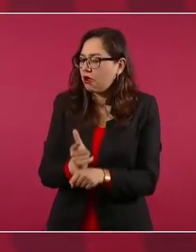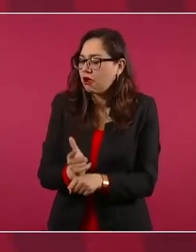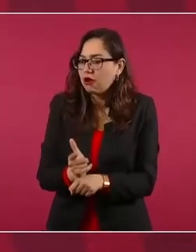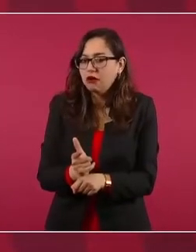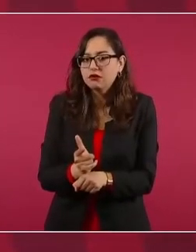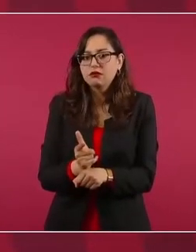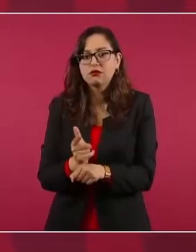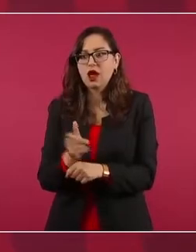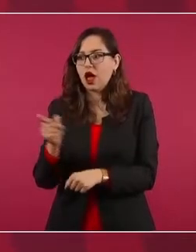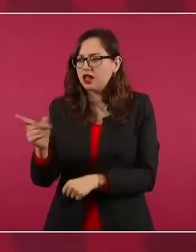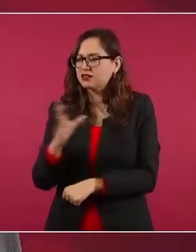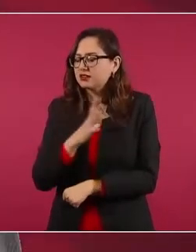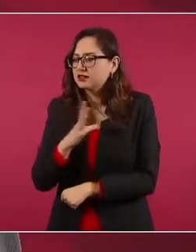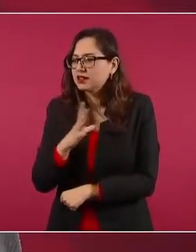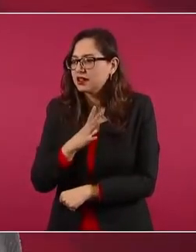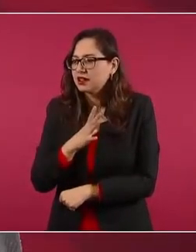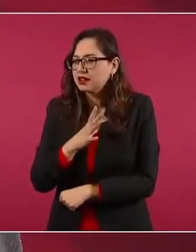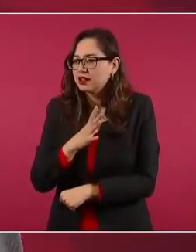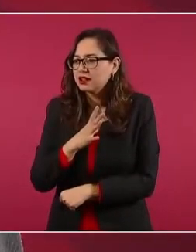aparece,